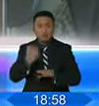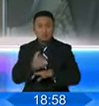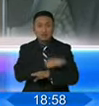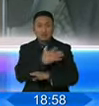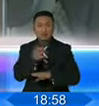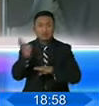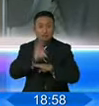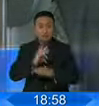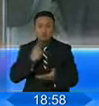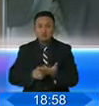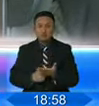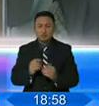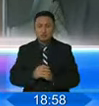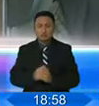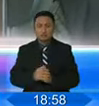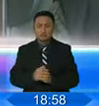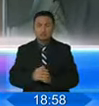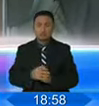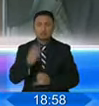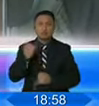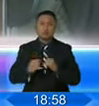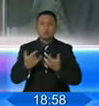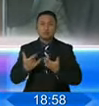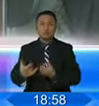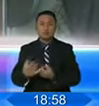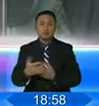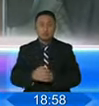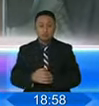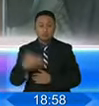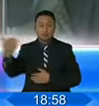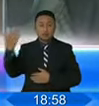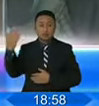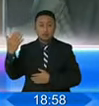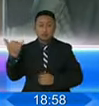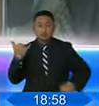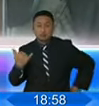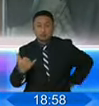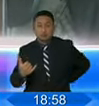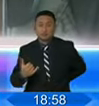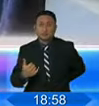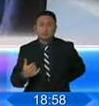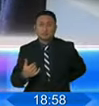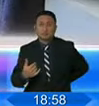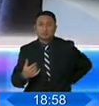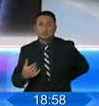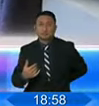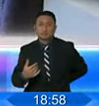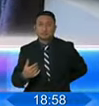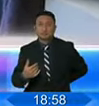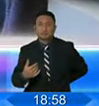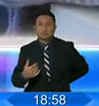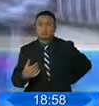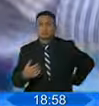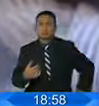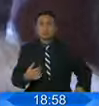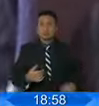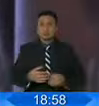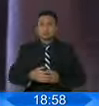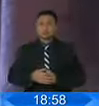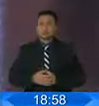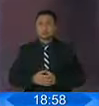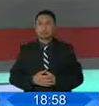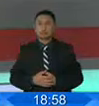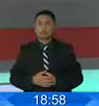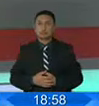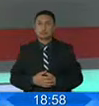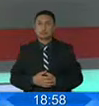Asamblea Nacional y se introdujo a última hora por un alcalde actual, que en su época fue asambleísta. Informó Héctor Romero.